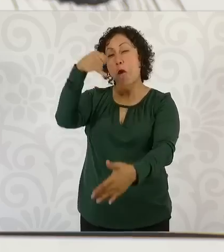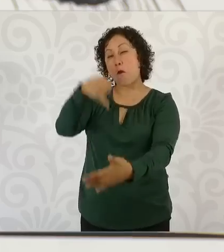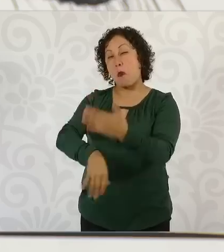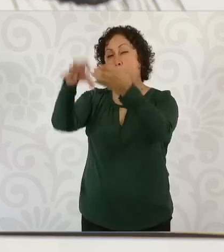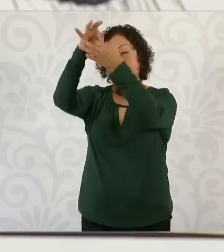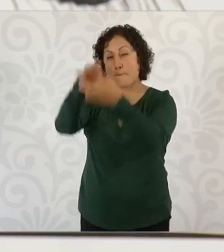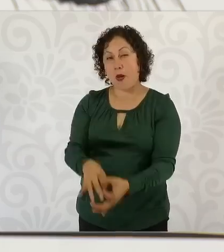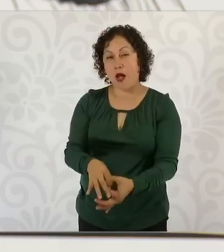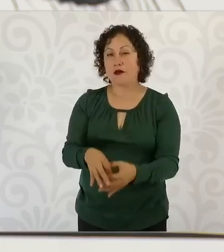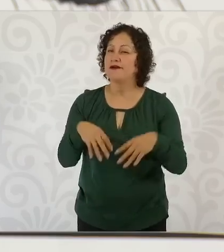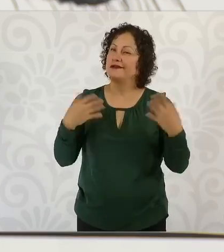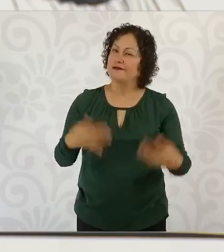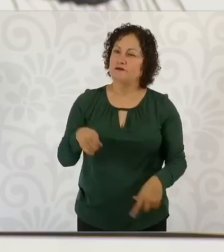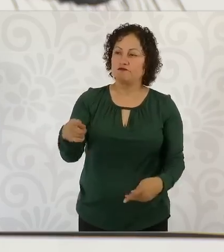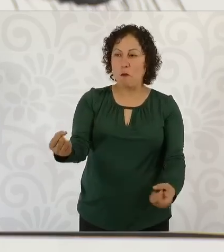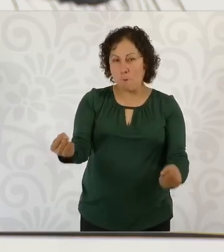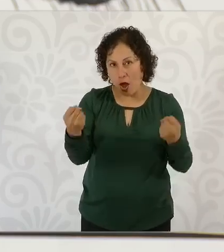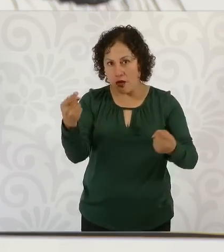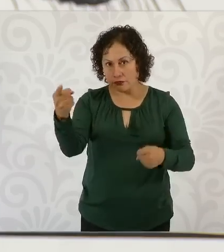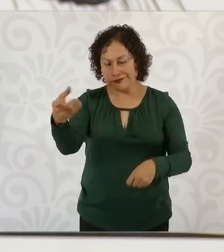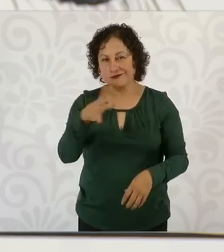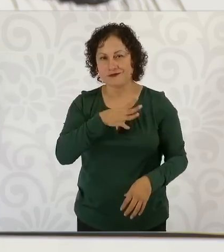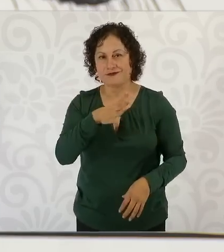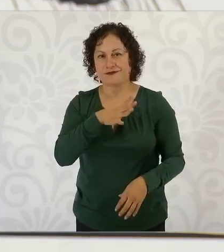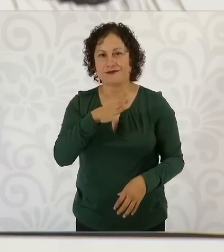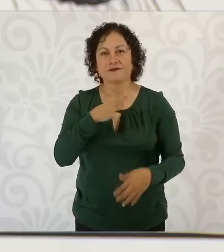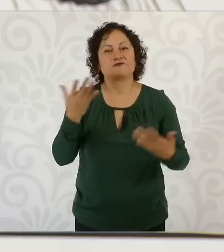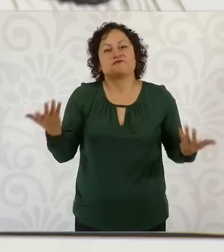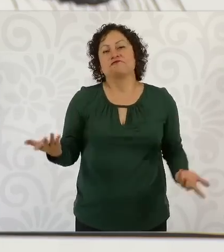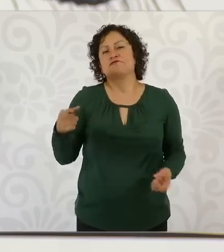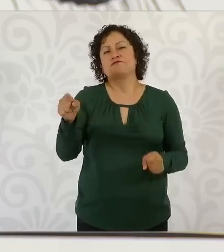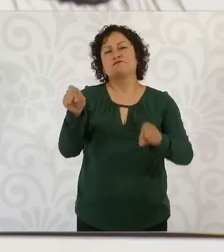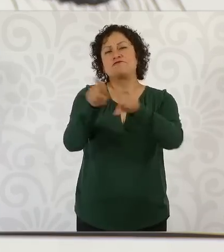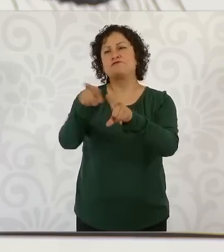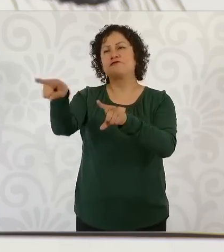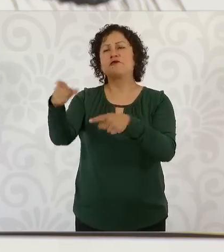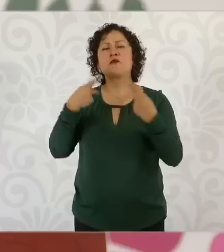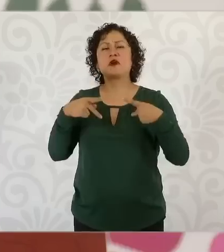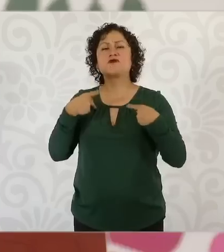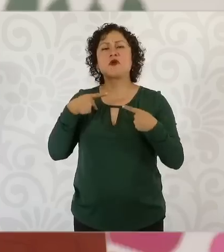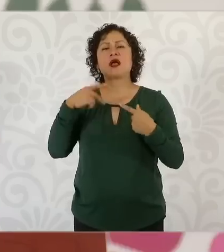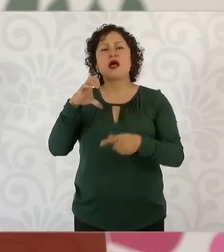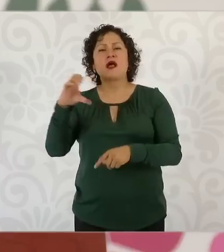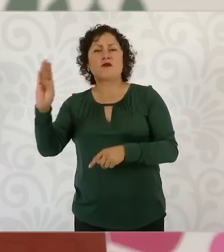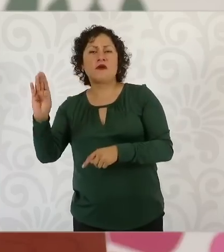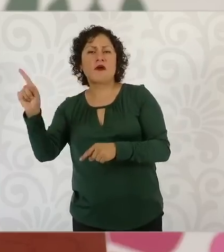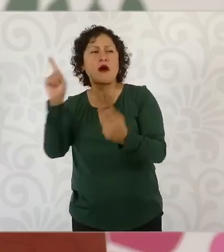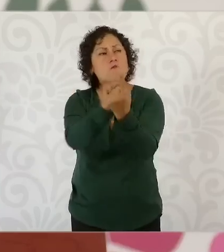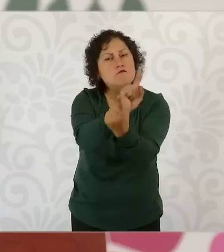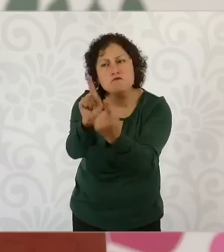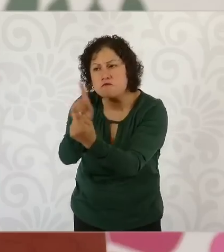con carácter y al mismo tiempo con mucha cercanía con el pueblo. Y ella